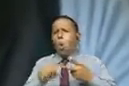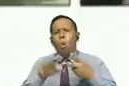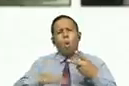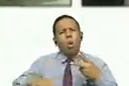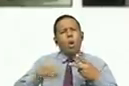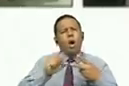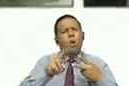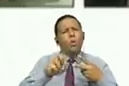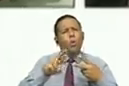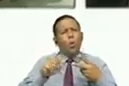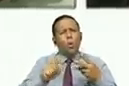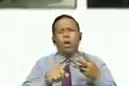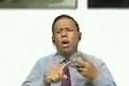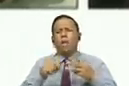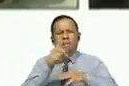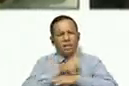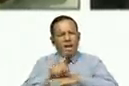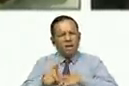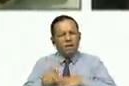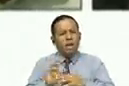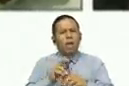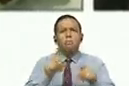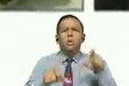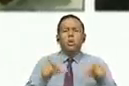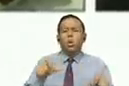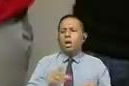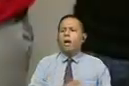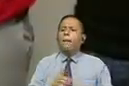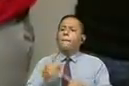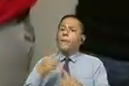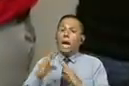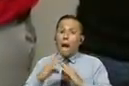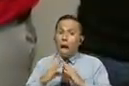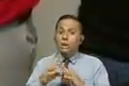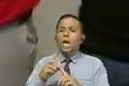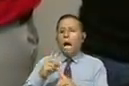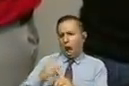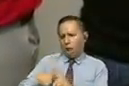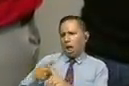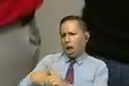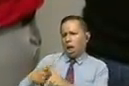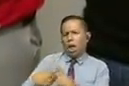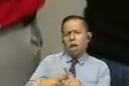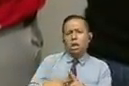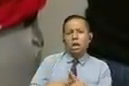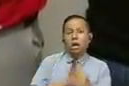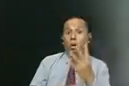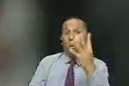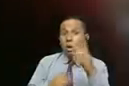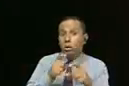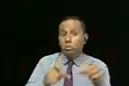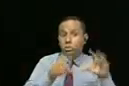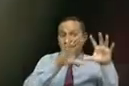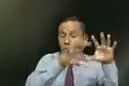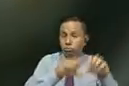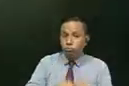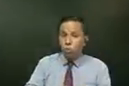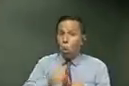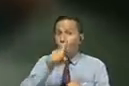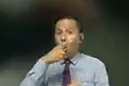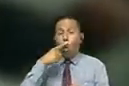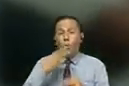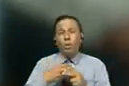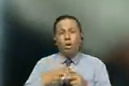aumentando. 4 hombres y una mujer extranjera, entre ellos, alias Gordo Lucho, según la fiscalía, militante de